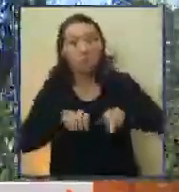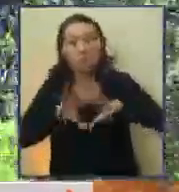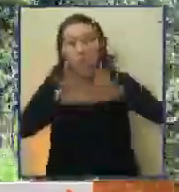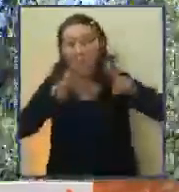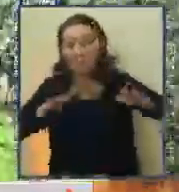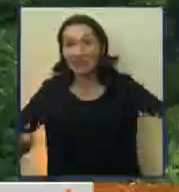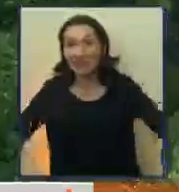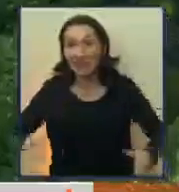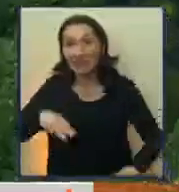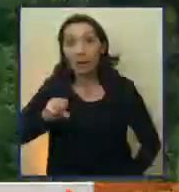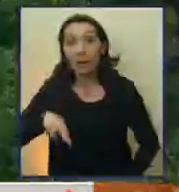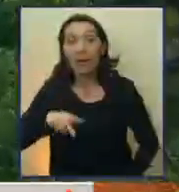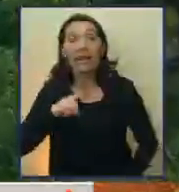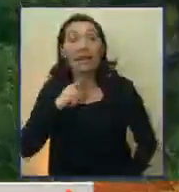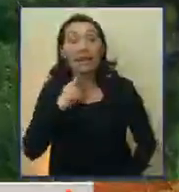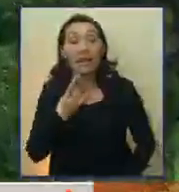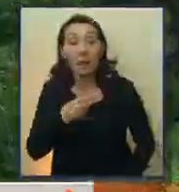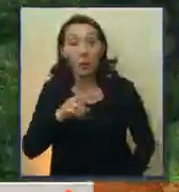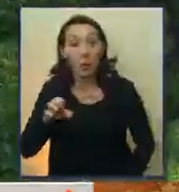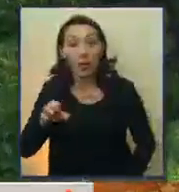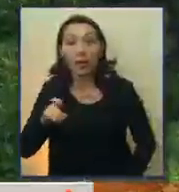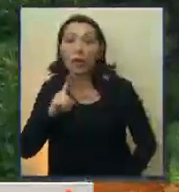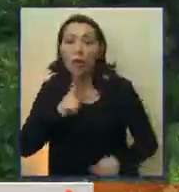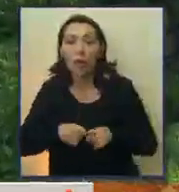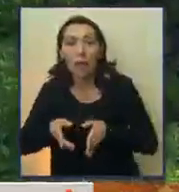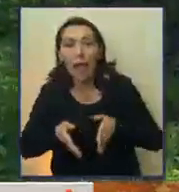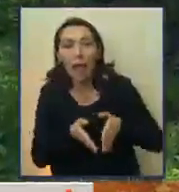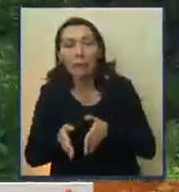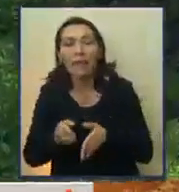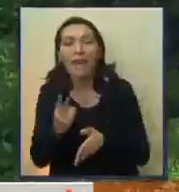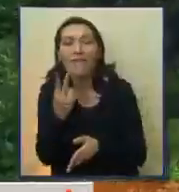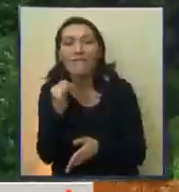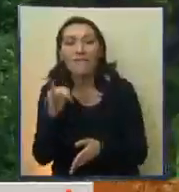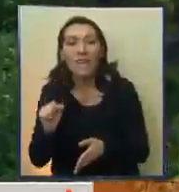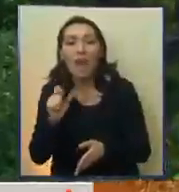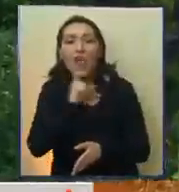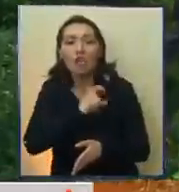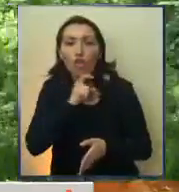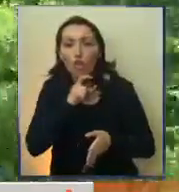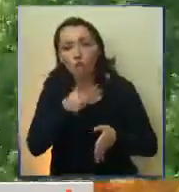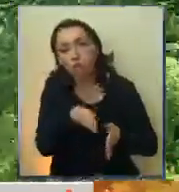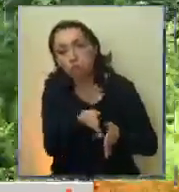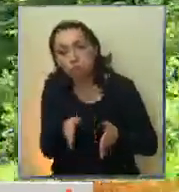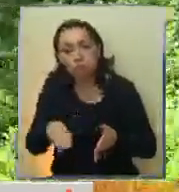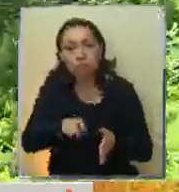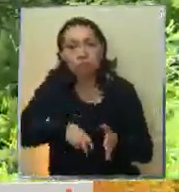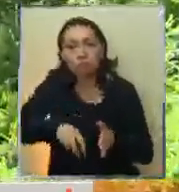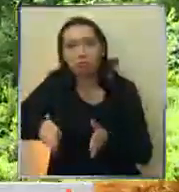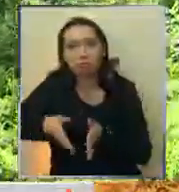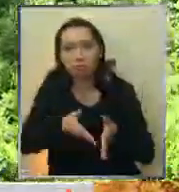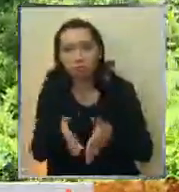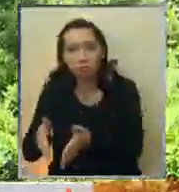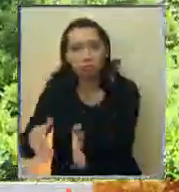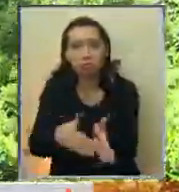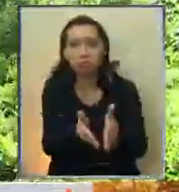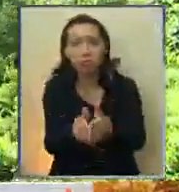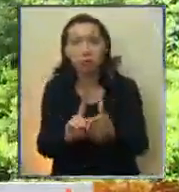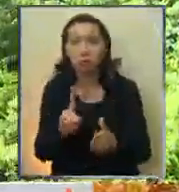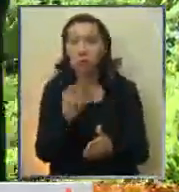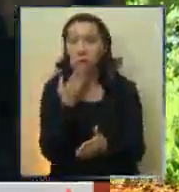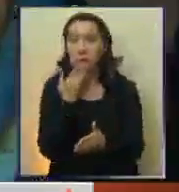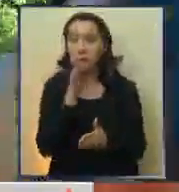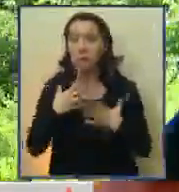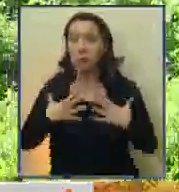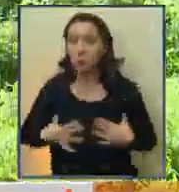manquehue por la vía roja uno de los accesos más transitados y preferidos por los que realizan este deporte un recorrido que no sólo mejora el